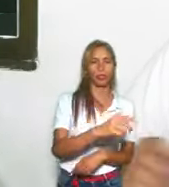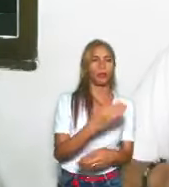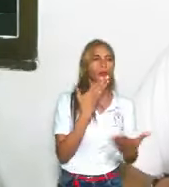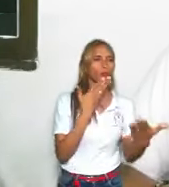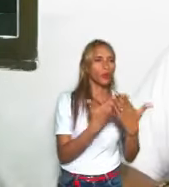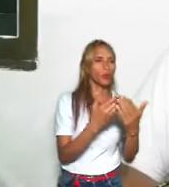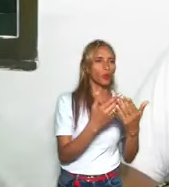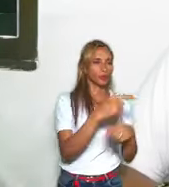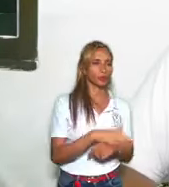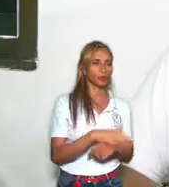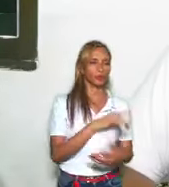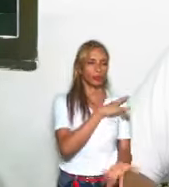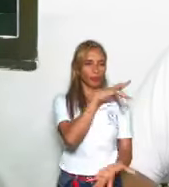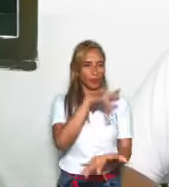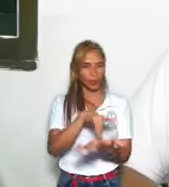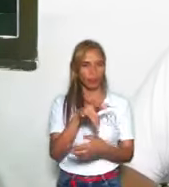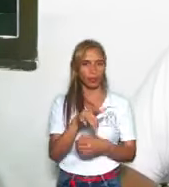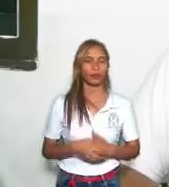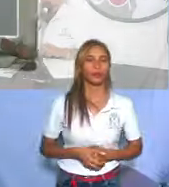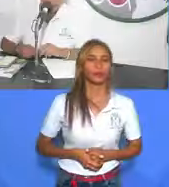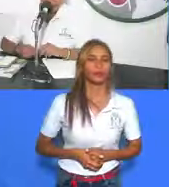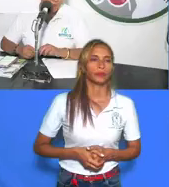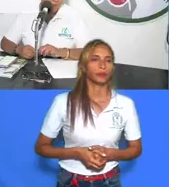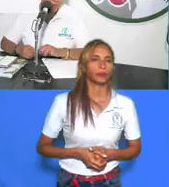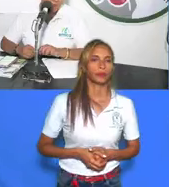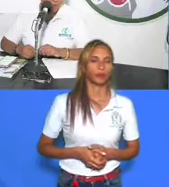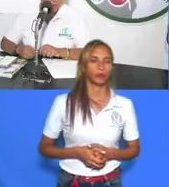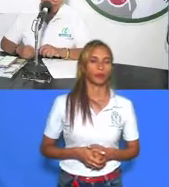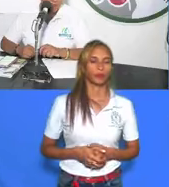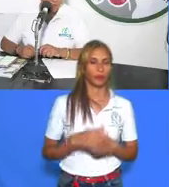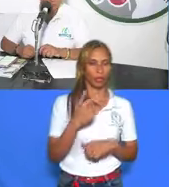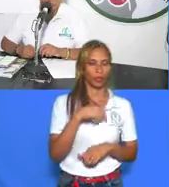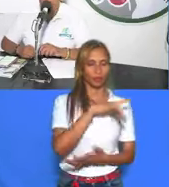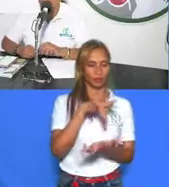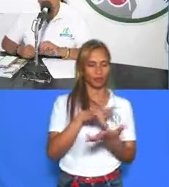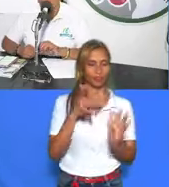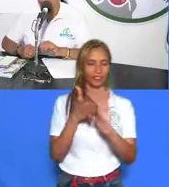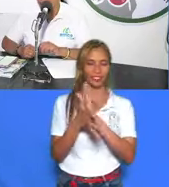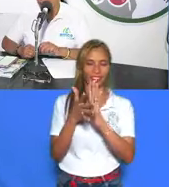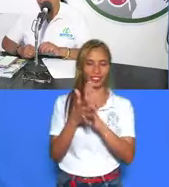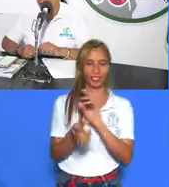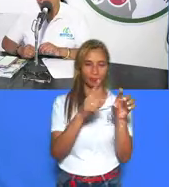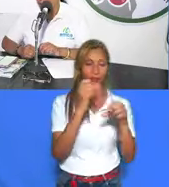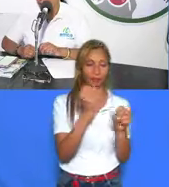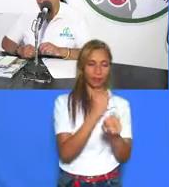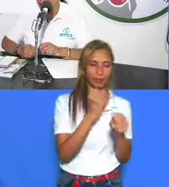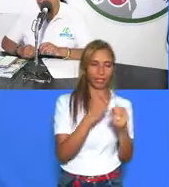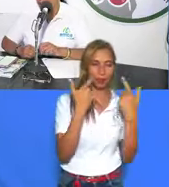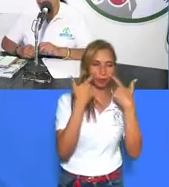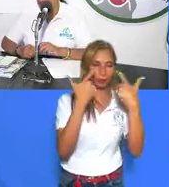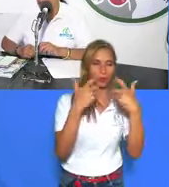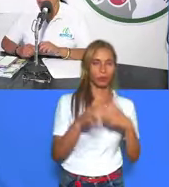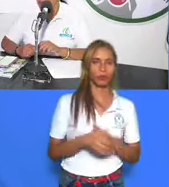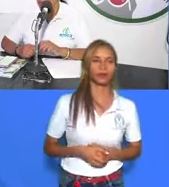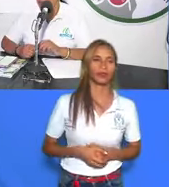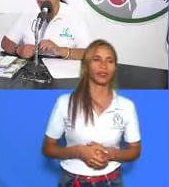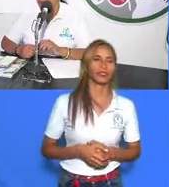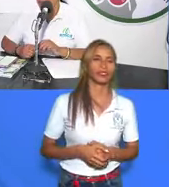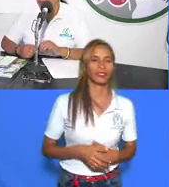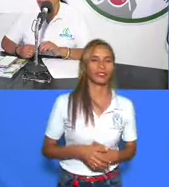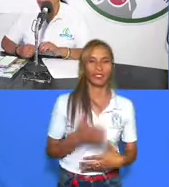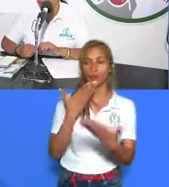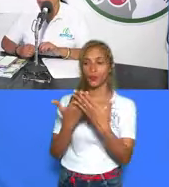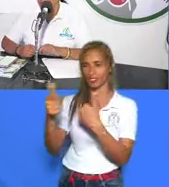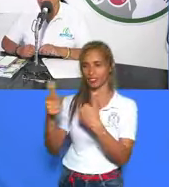por haber estado aquí con nosotros en Ecos, el informativo, destacando toda esta labor que ustedes realizan desde cartera. Muchas gracias a ustedes